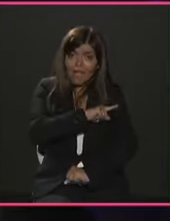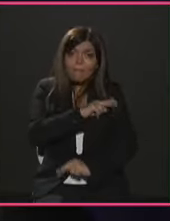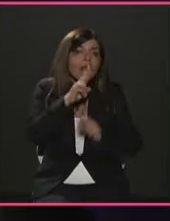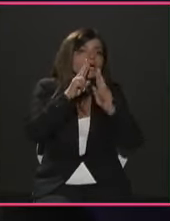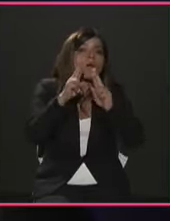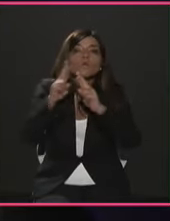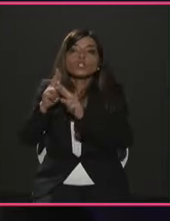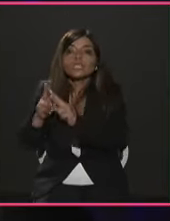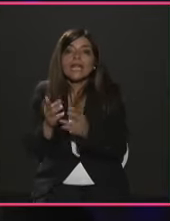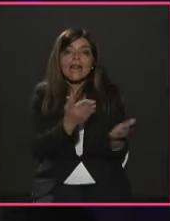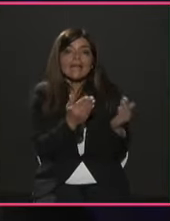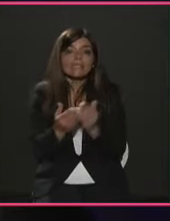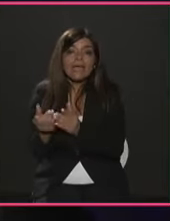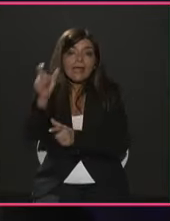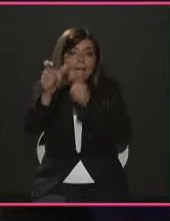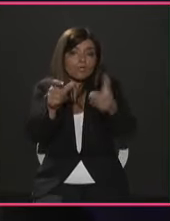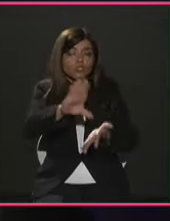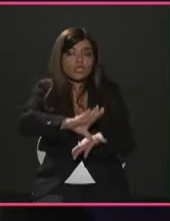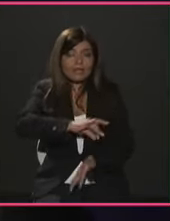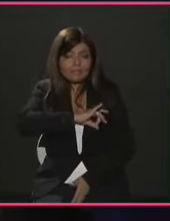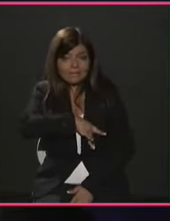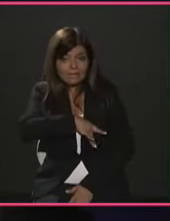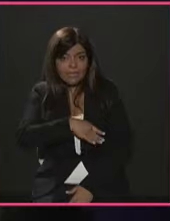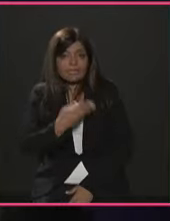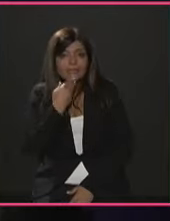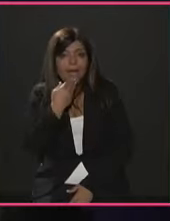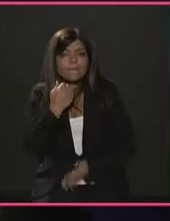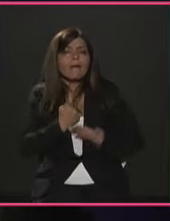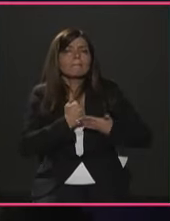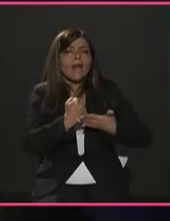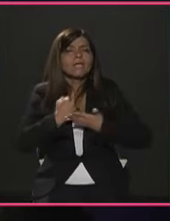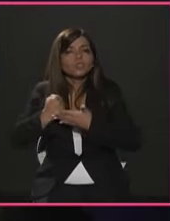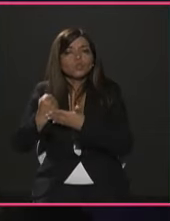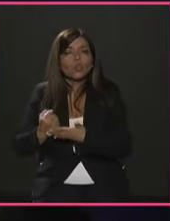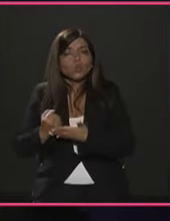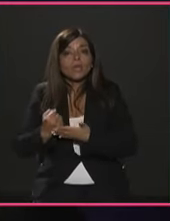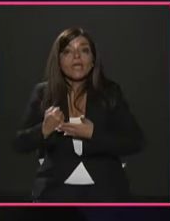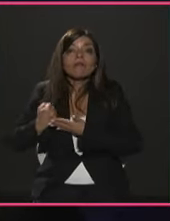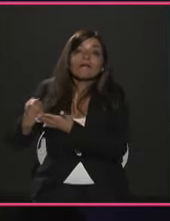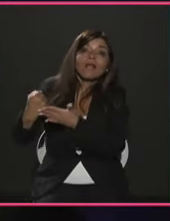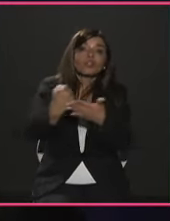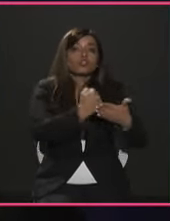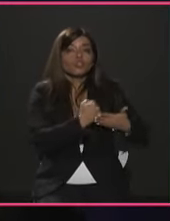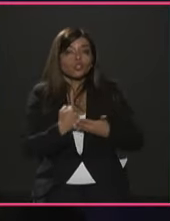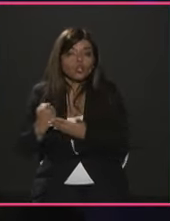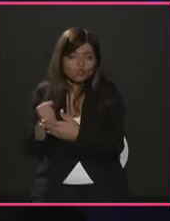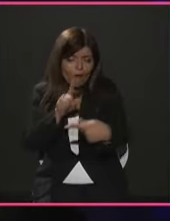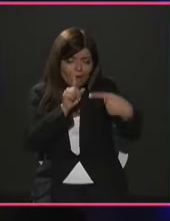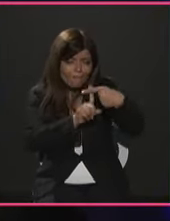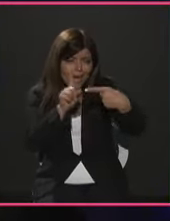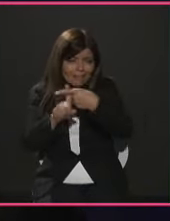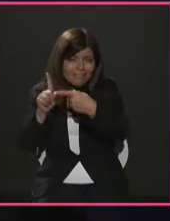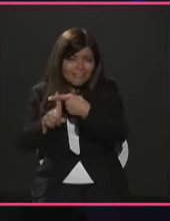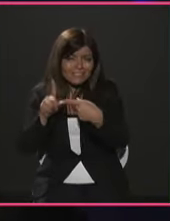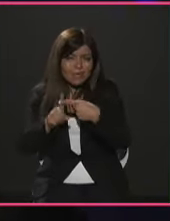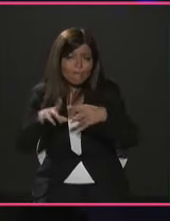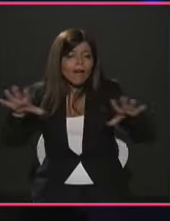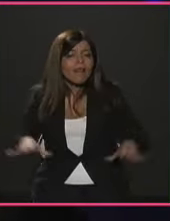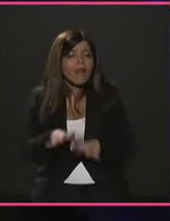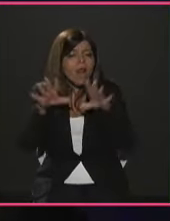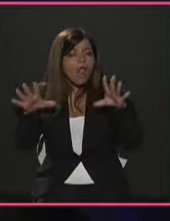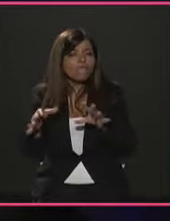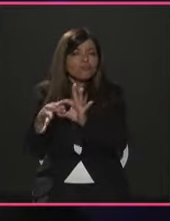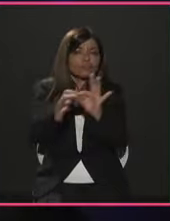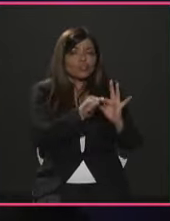la de nuestro país pero también para ayudar para contribuir para participar en el esfuerzo